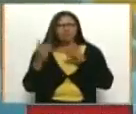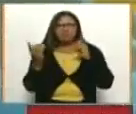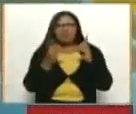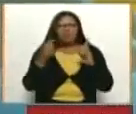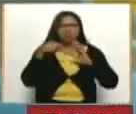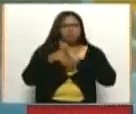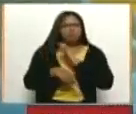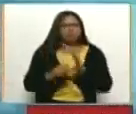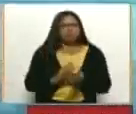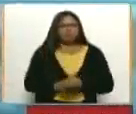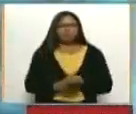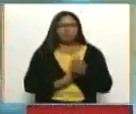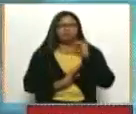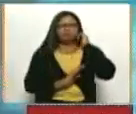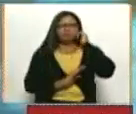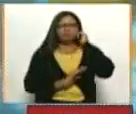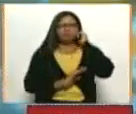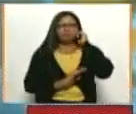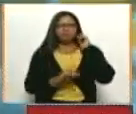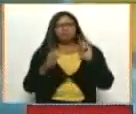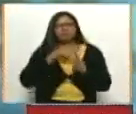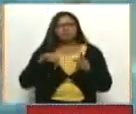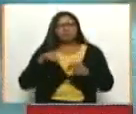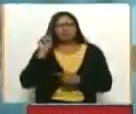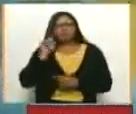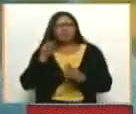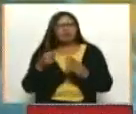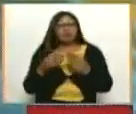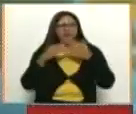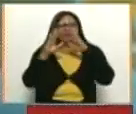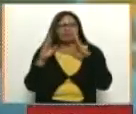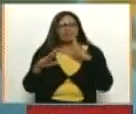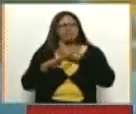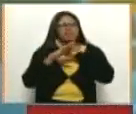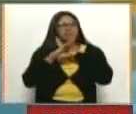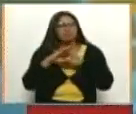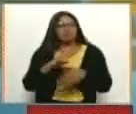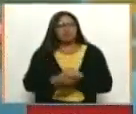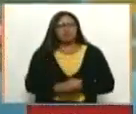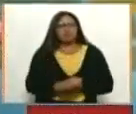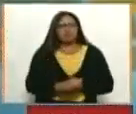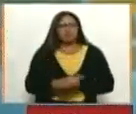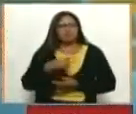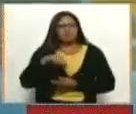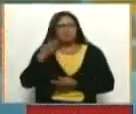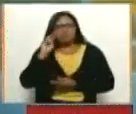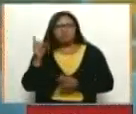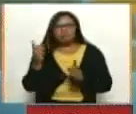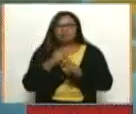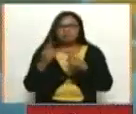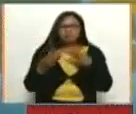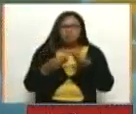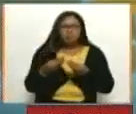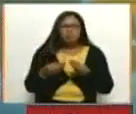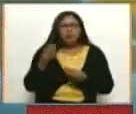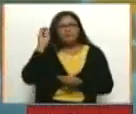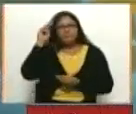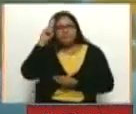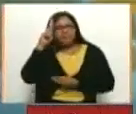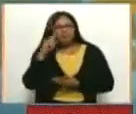profundidad, necesitamos que se levanten las sanciones. ¿Cuál sería el vaso comunicante, tomando en cuenta que ahora hay interlocutores, como el caso de Petro? Venía,